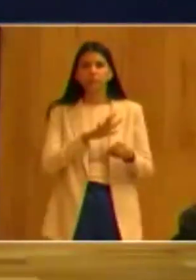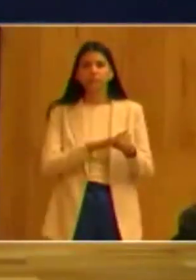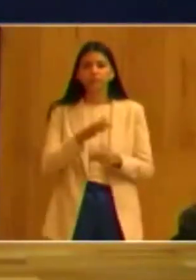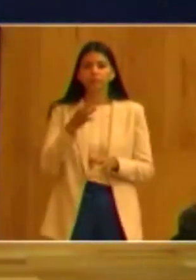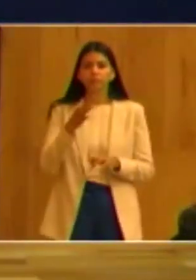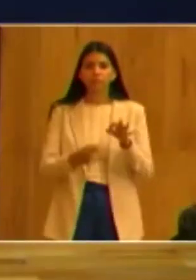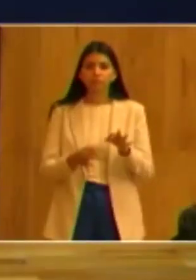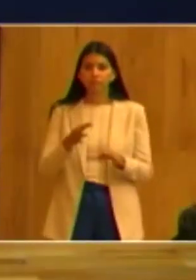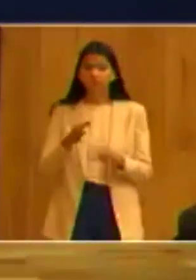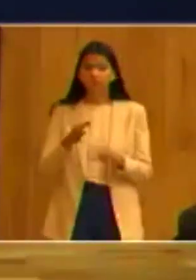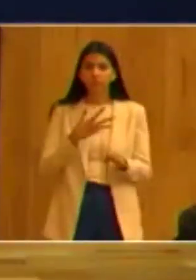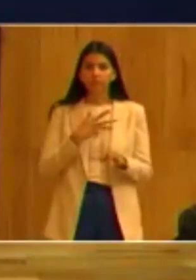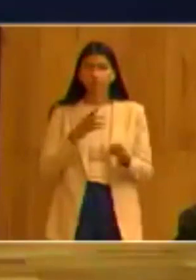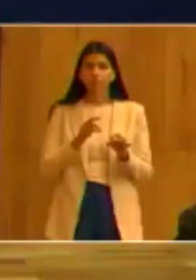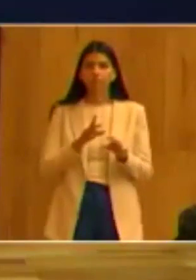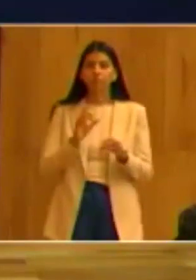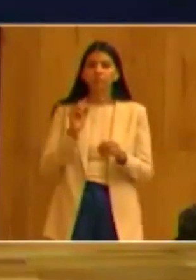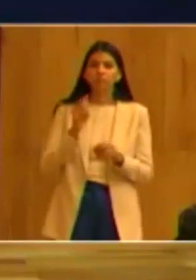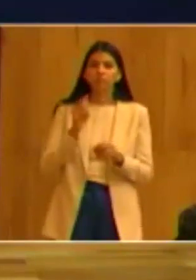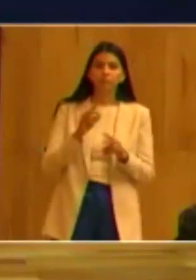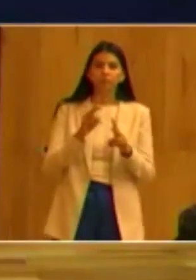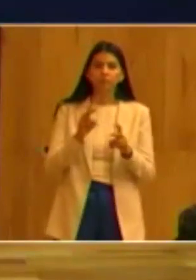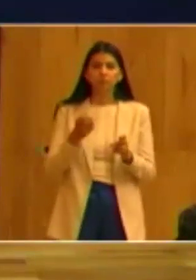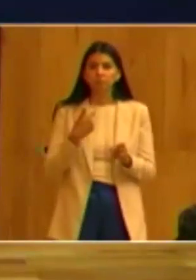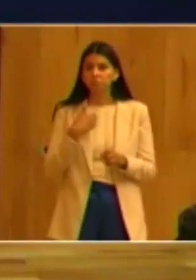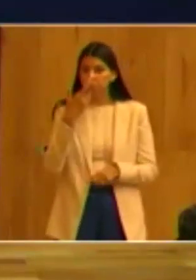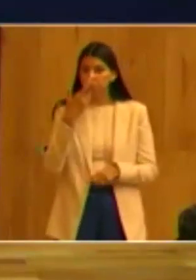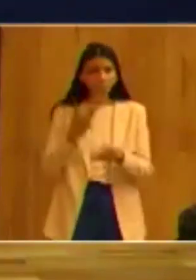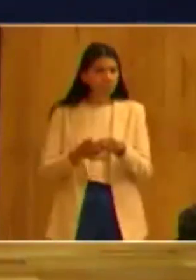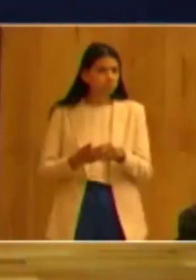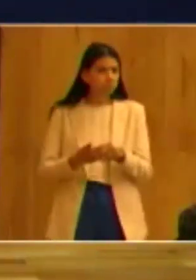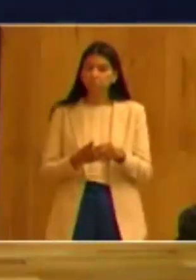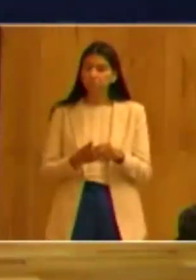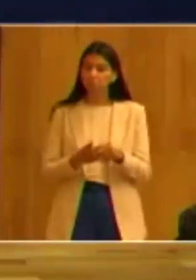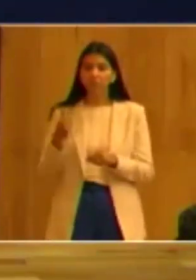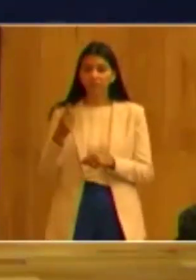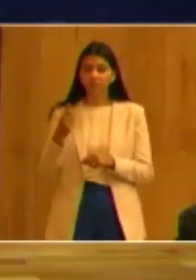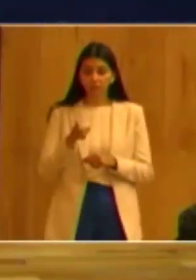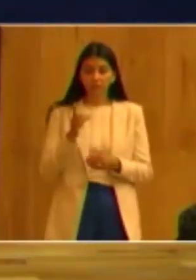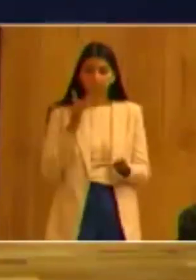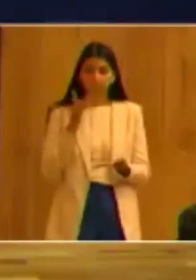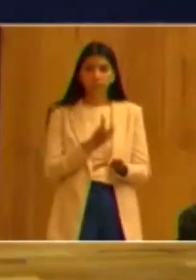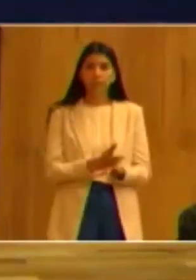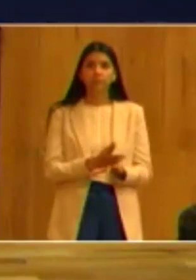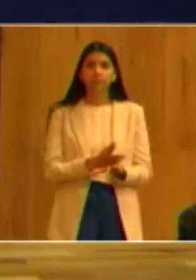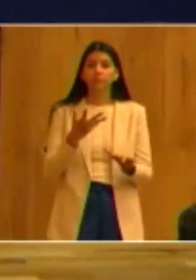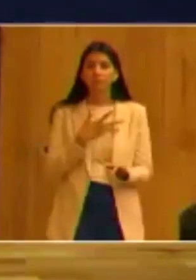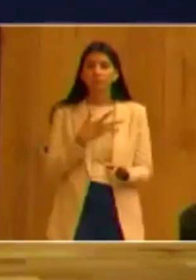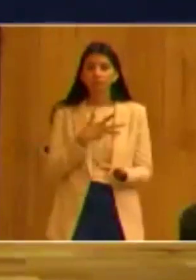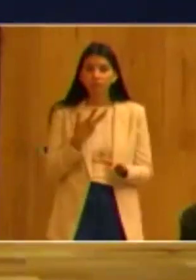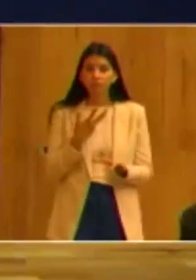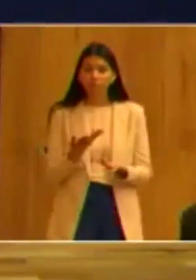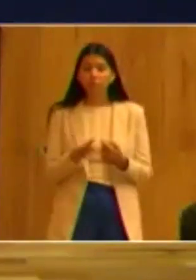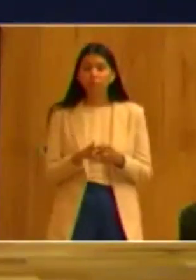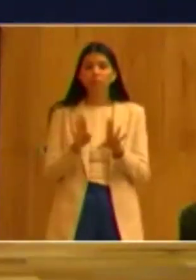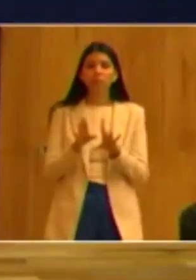es decir, si hay un fallo condenatorio o absolutorio, no es su responsabilidad, que ellas únicamente tienen